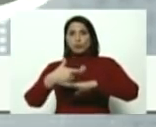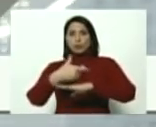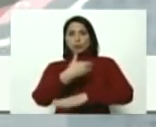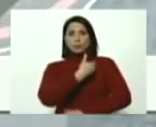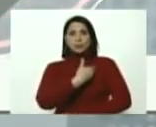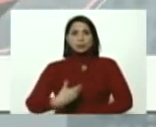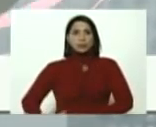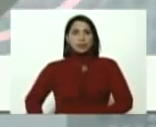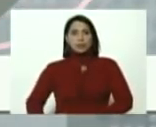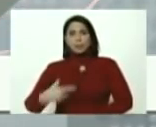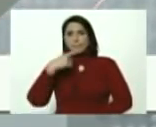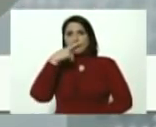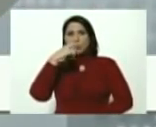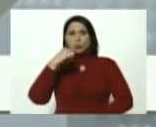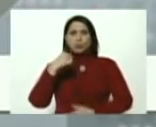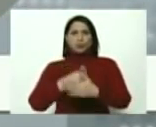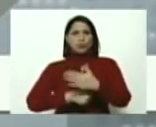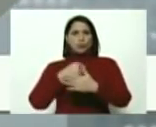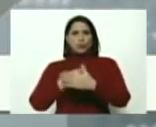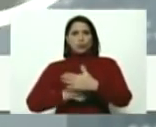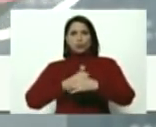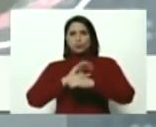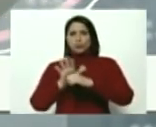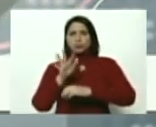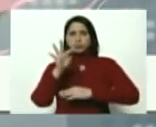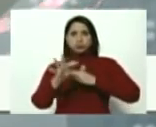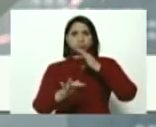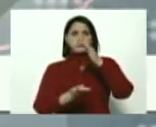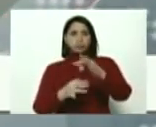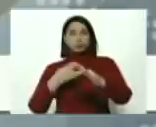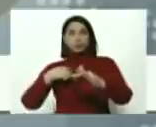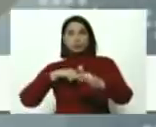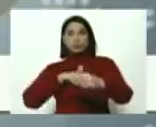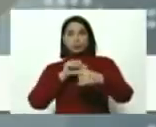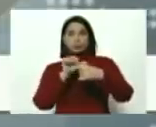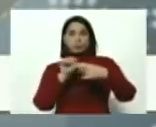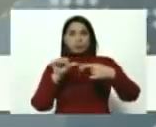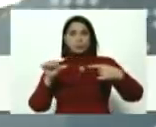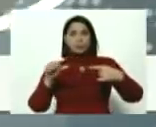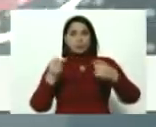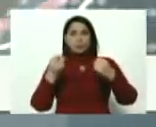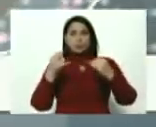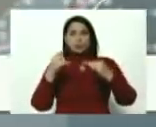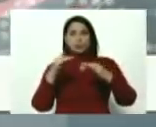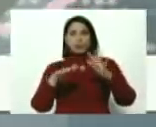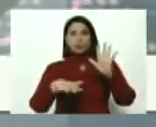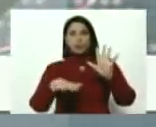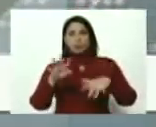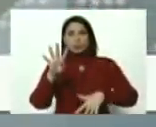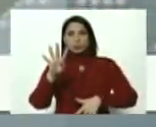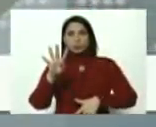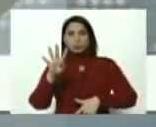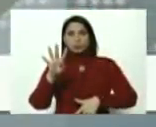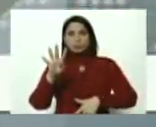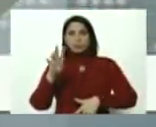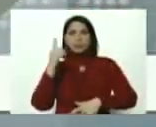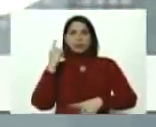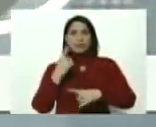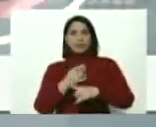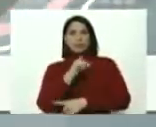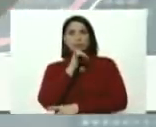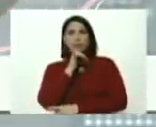para combatir la pandemia por COVID-19. Estamos en la semana número 14. Debemos